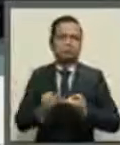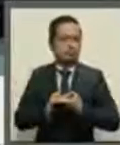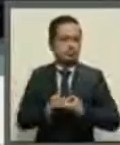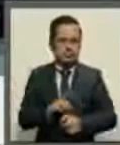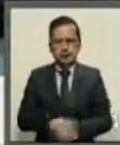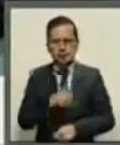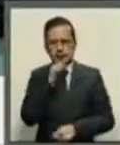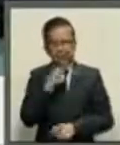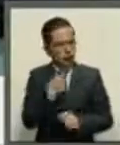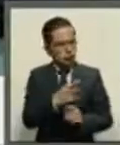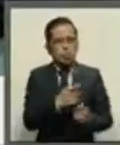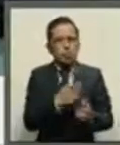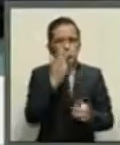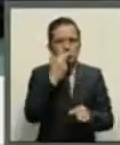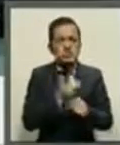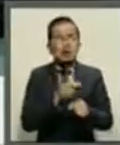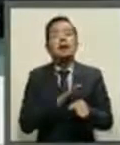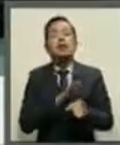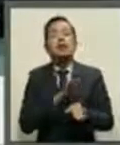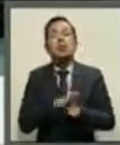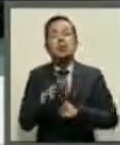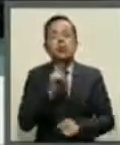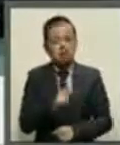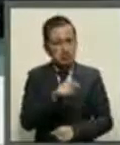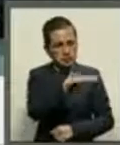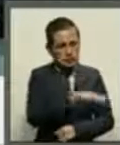a la información, que por supuesto